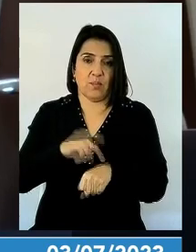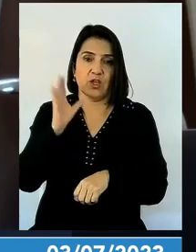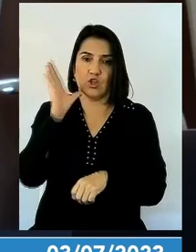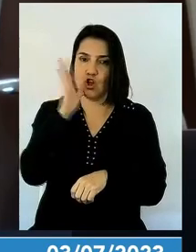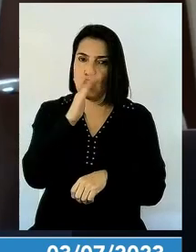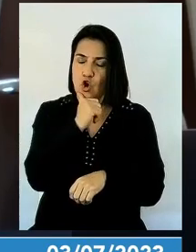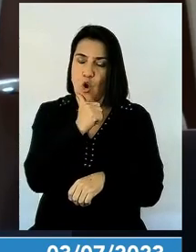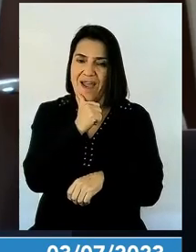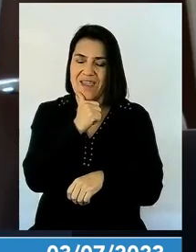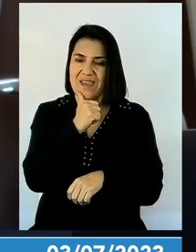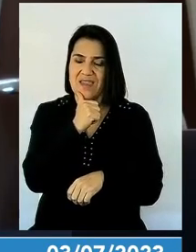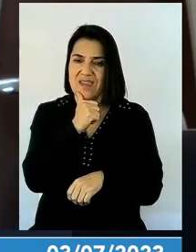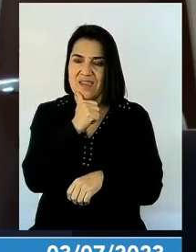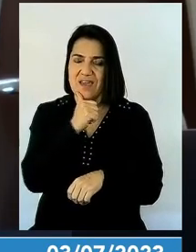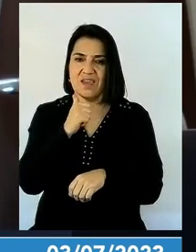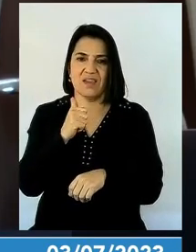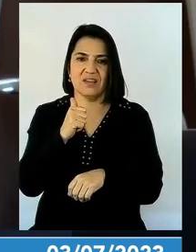categorización